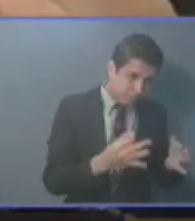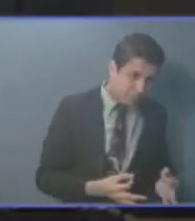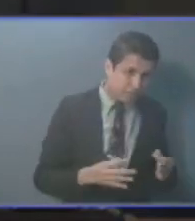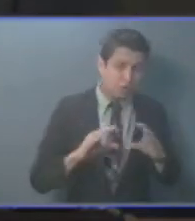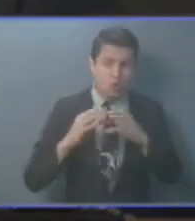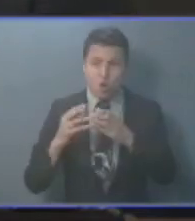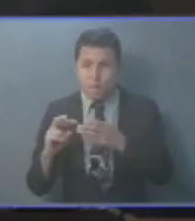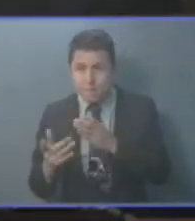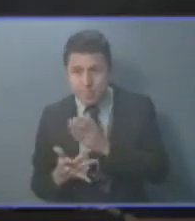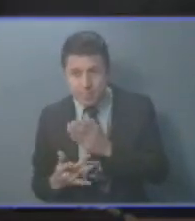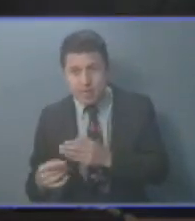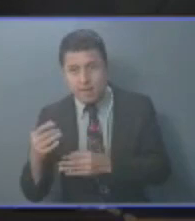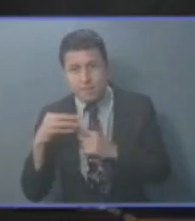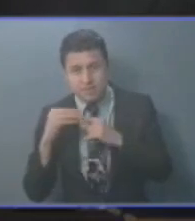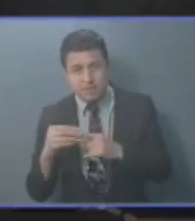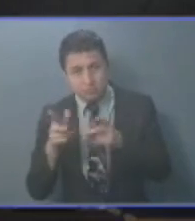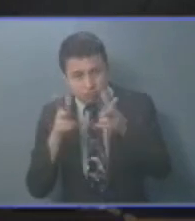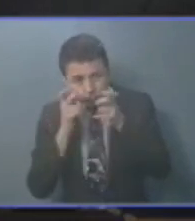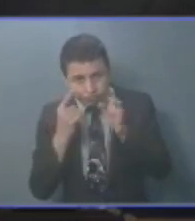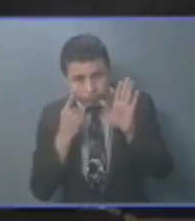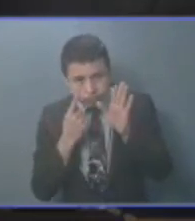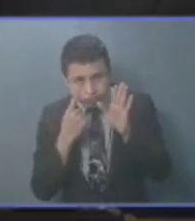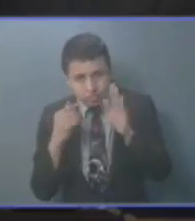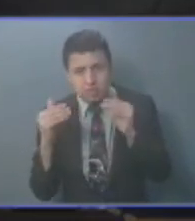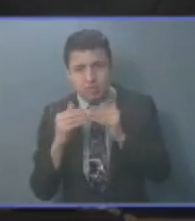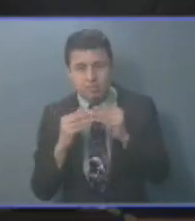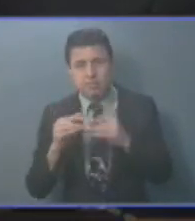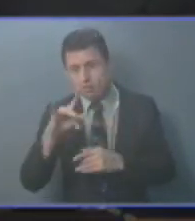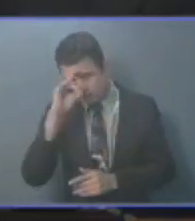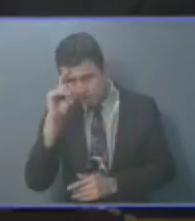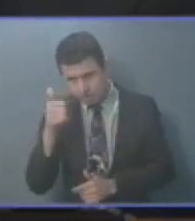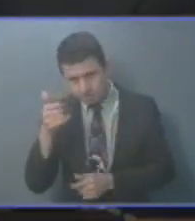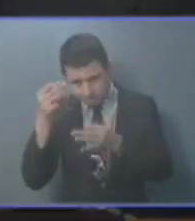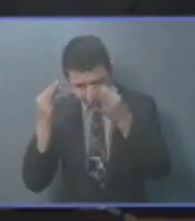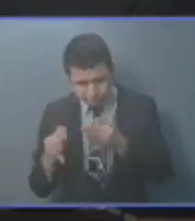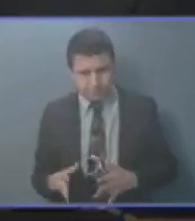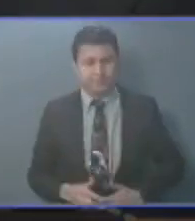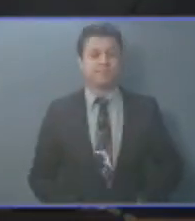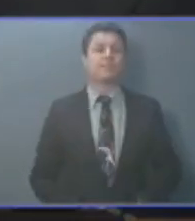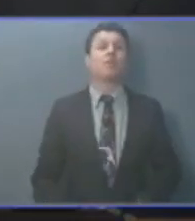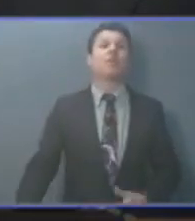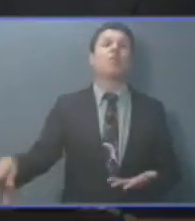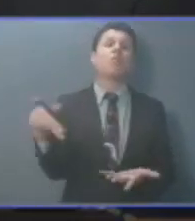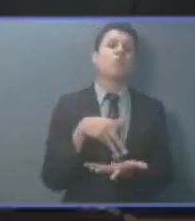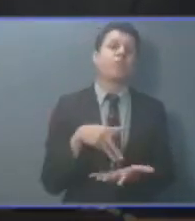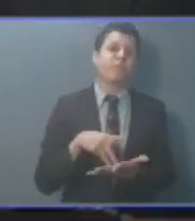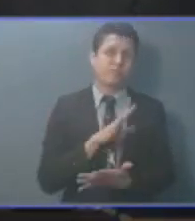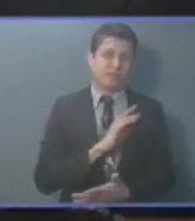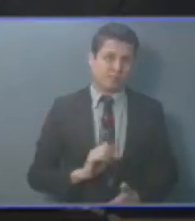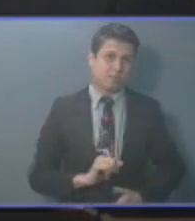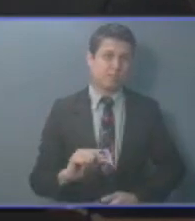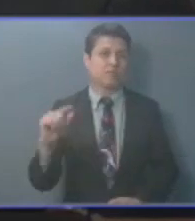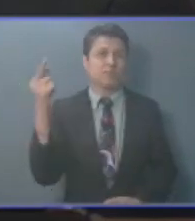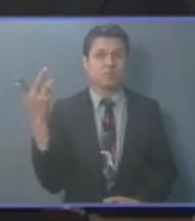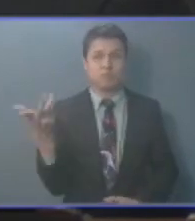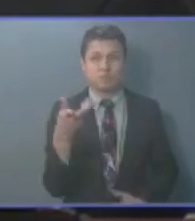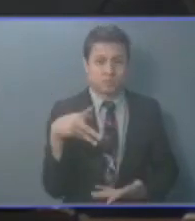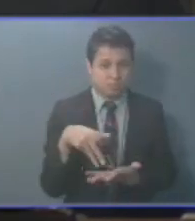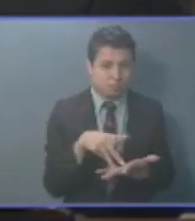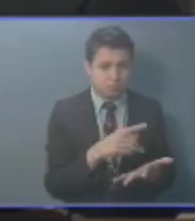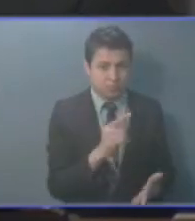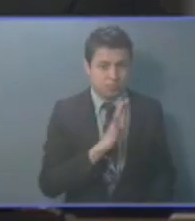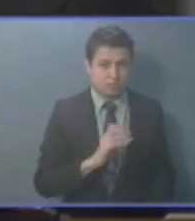con su función, es importante. Así que, pueblo salvadoreño, colegas,